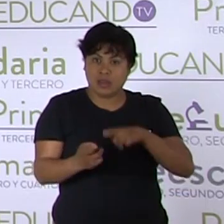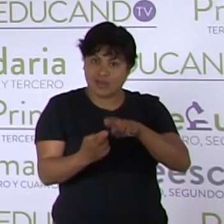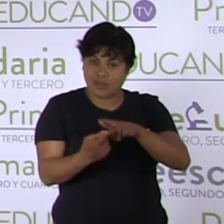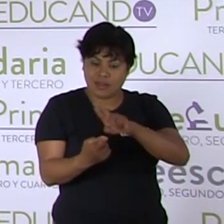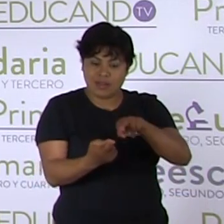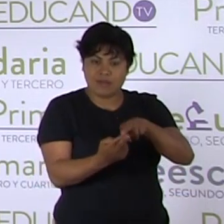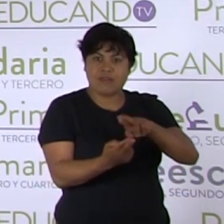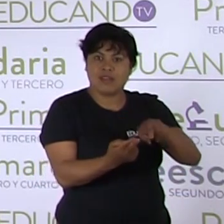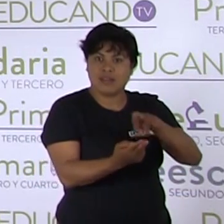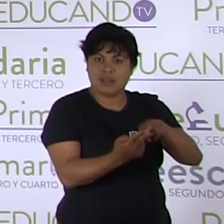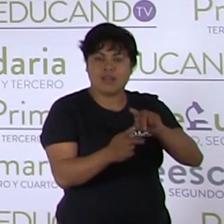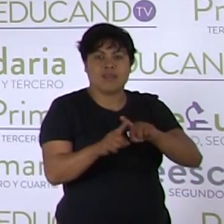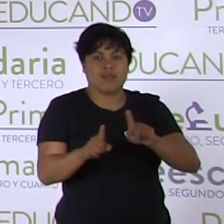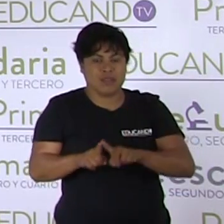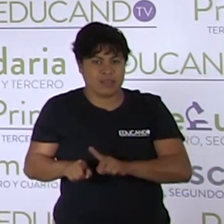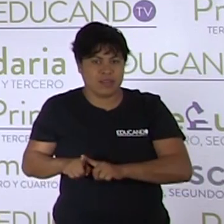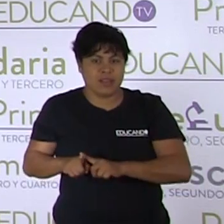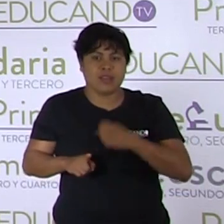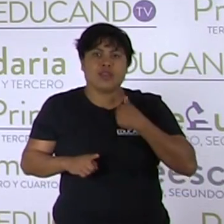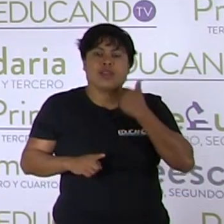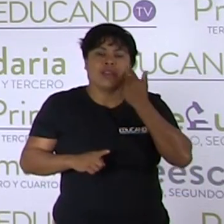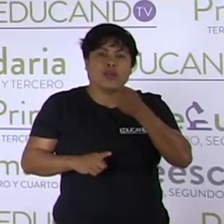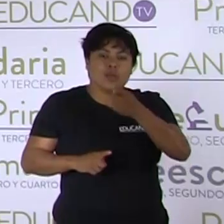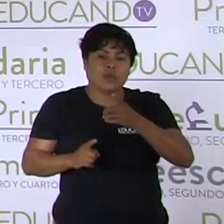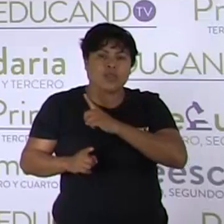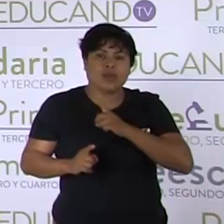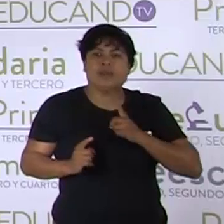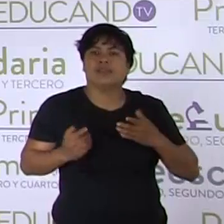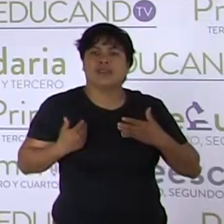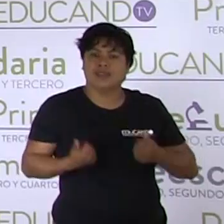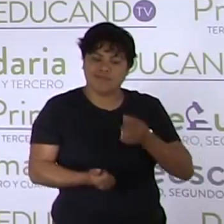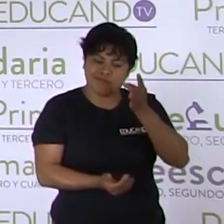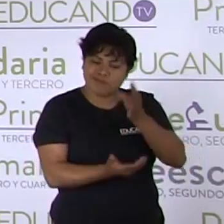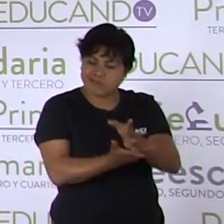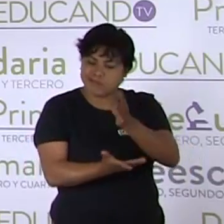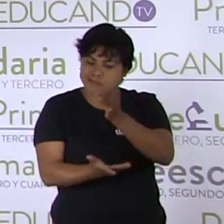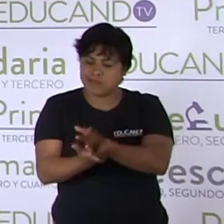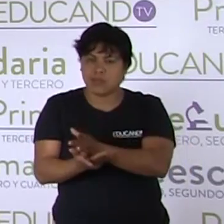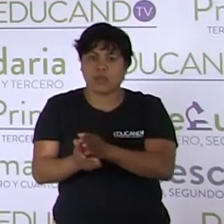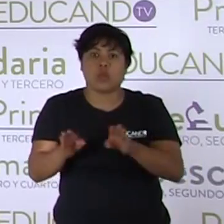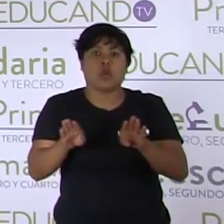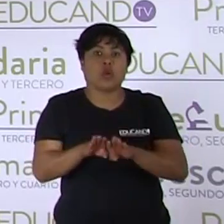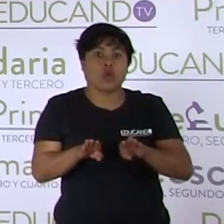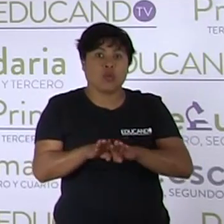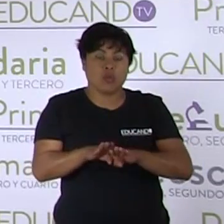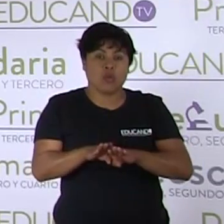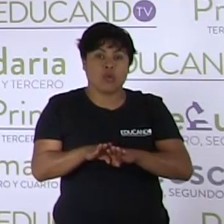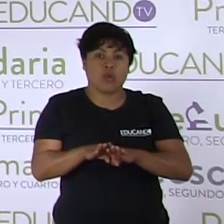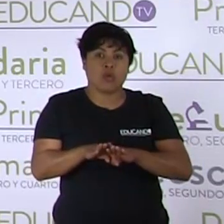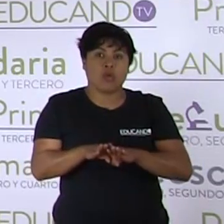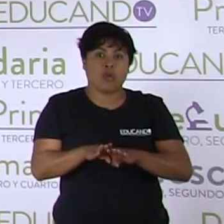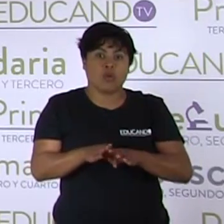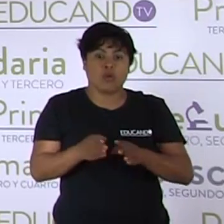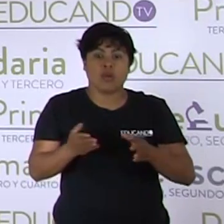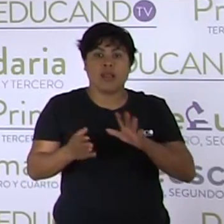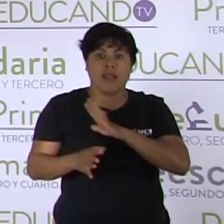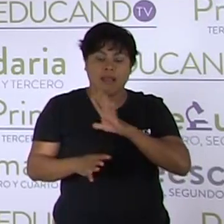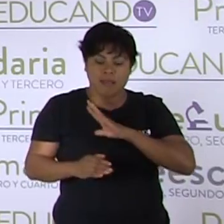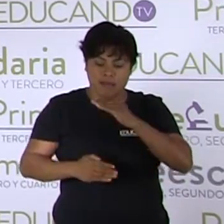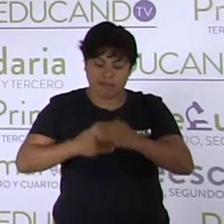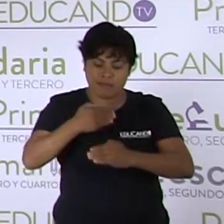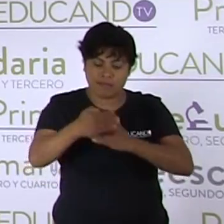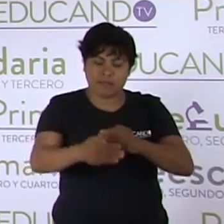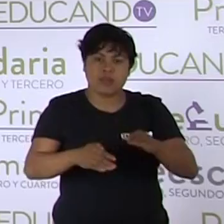regionalismos, es lo que quiero que identifiquemos. ¿Cómo se ha ido dando un proceso